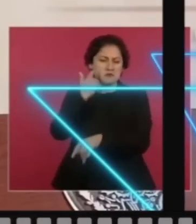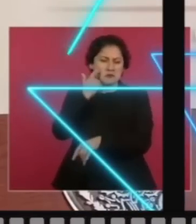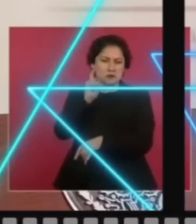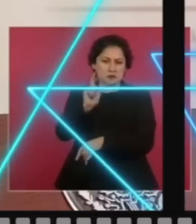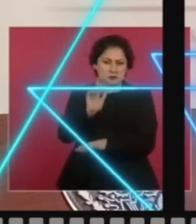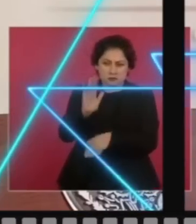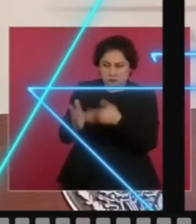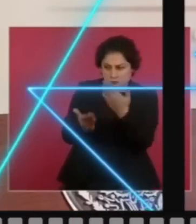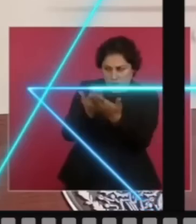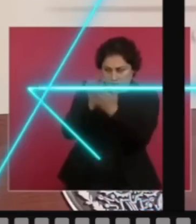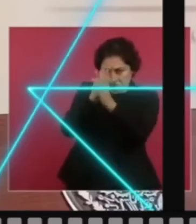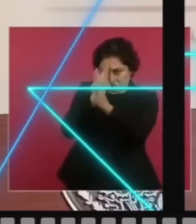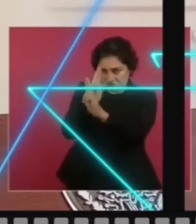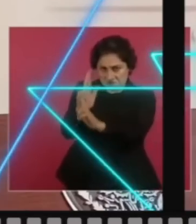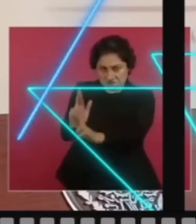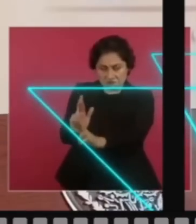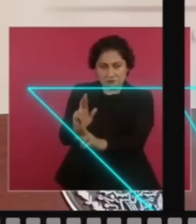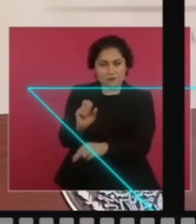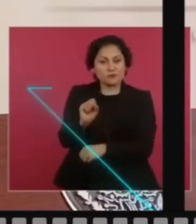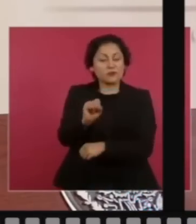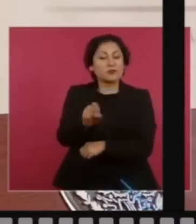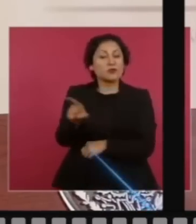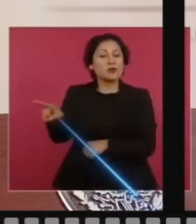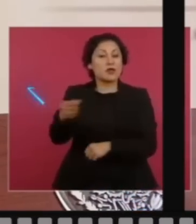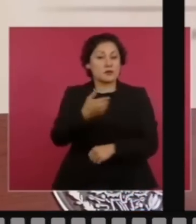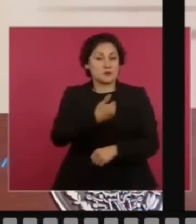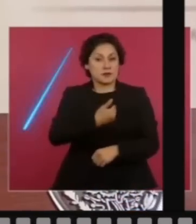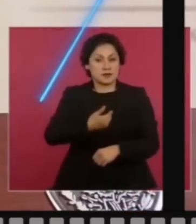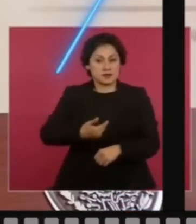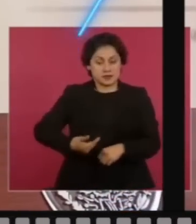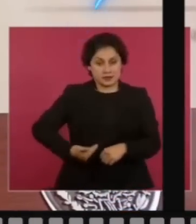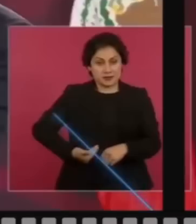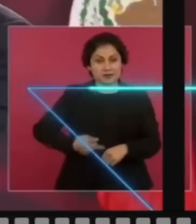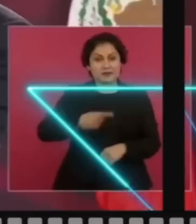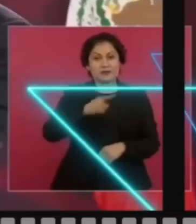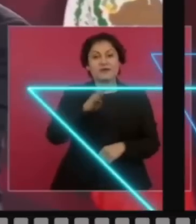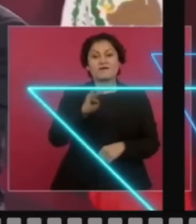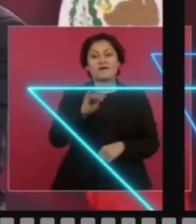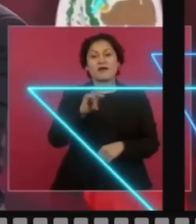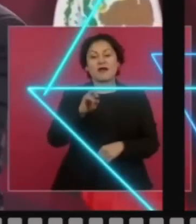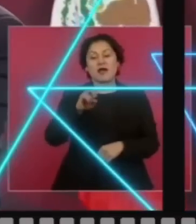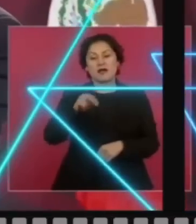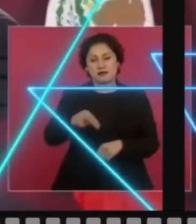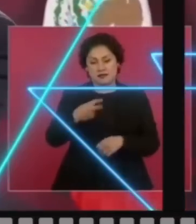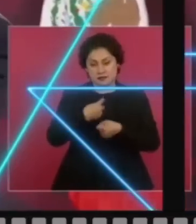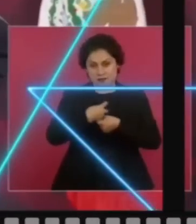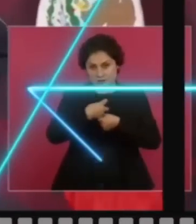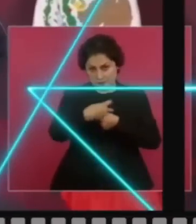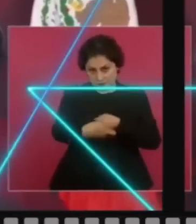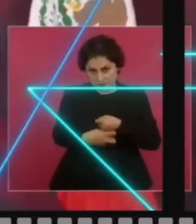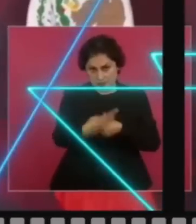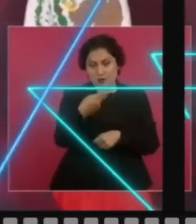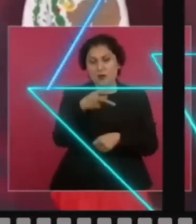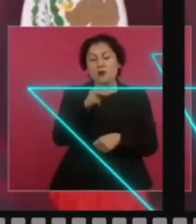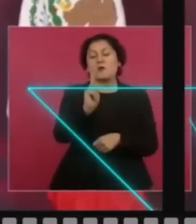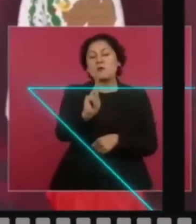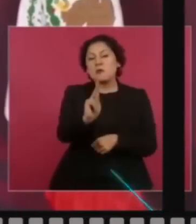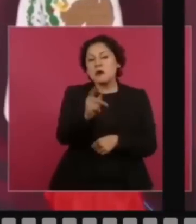me mandó invitar el presidente y le propuse que